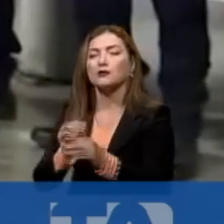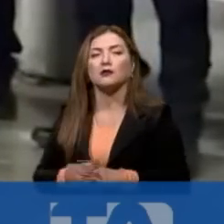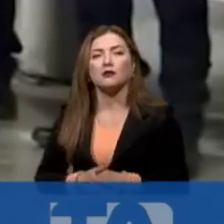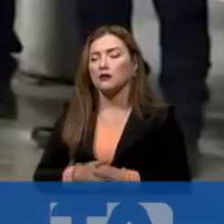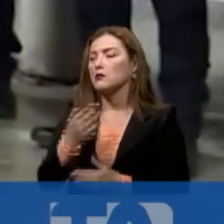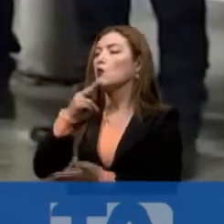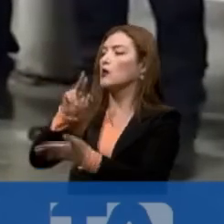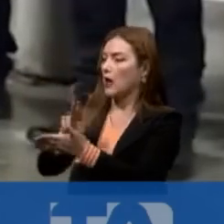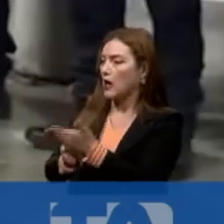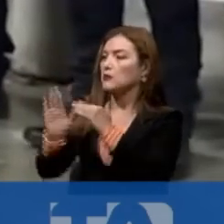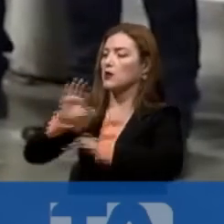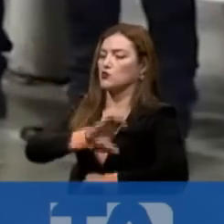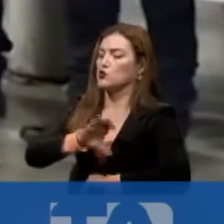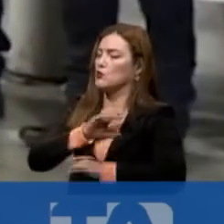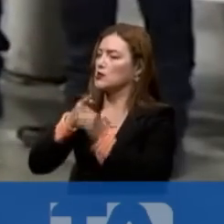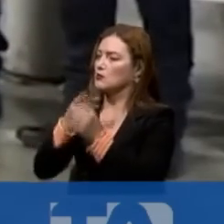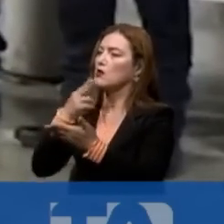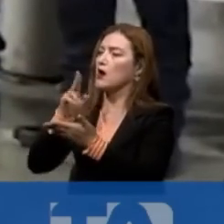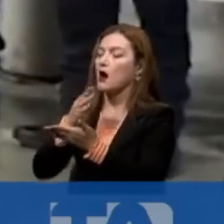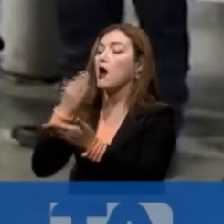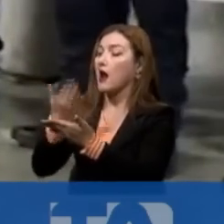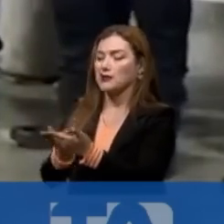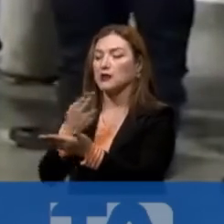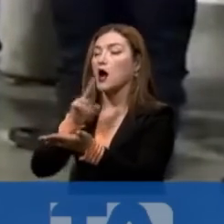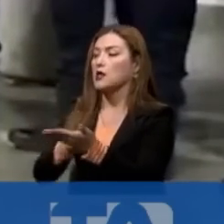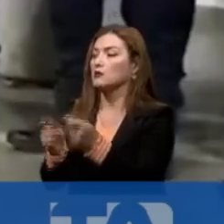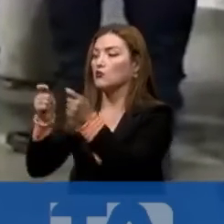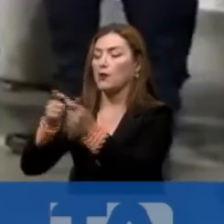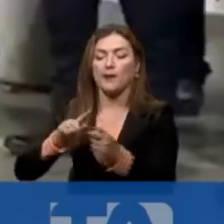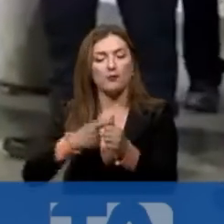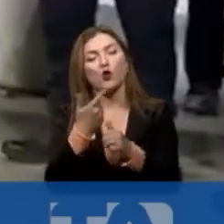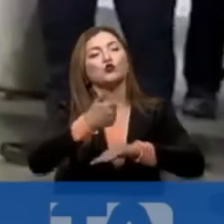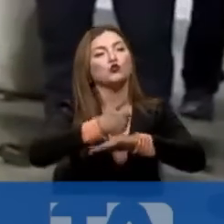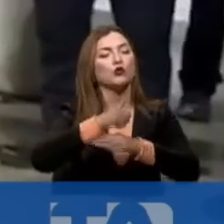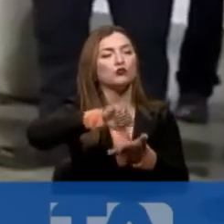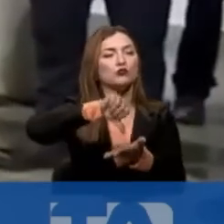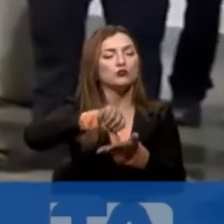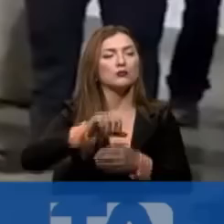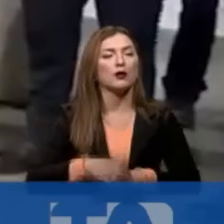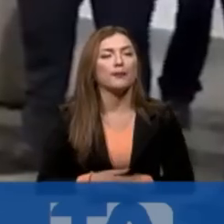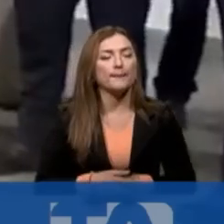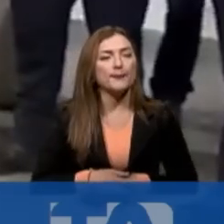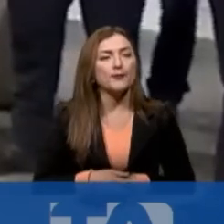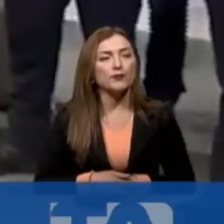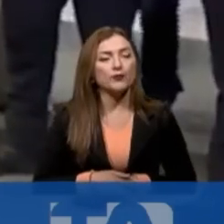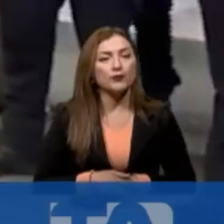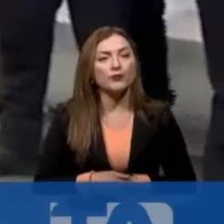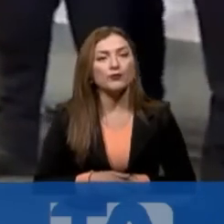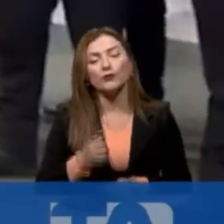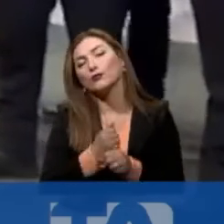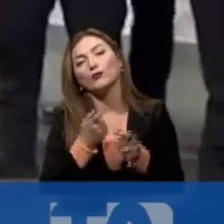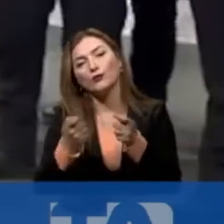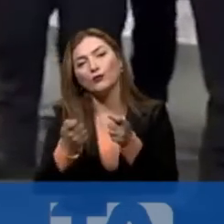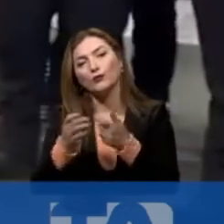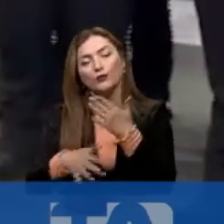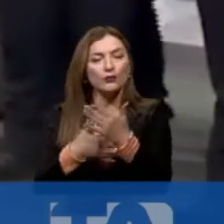una carta en nombre del municipio de Quito. Pero como la principal autoridad de la ciudad, que tiene que también estar al frente del trabajo que hacen